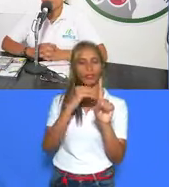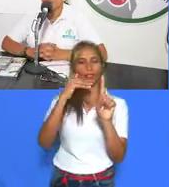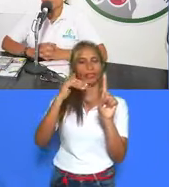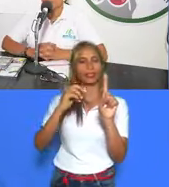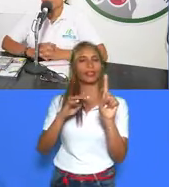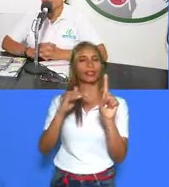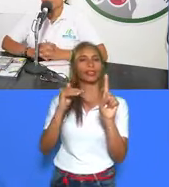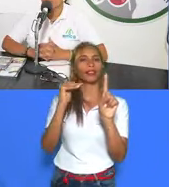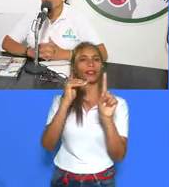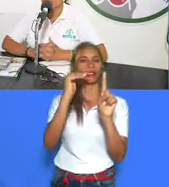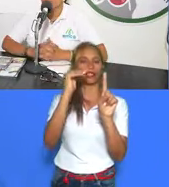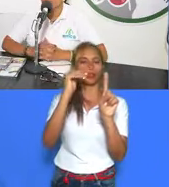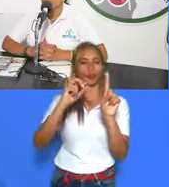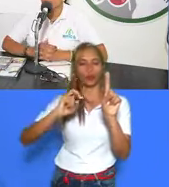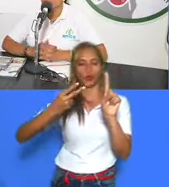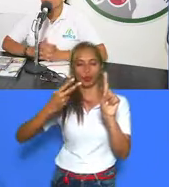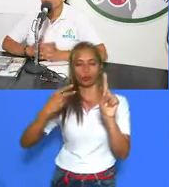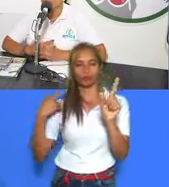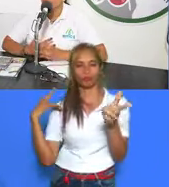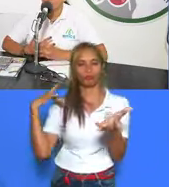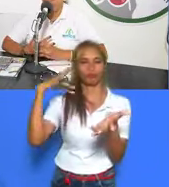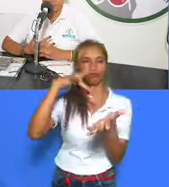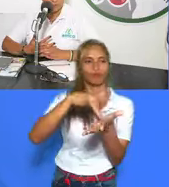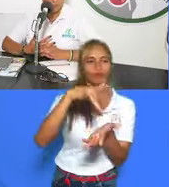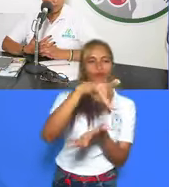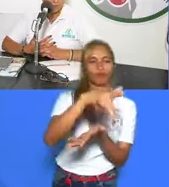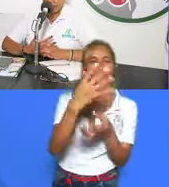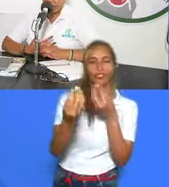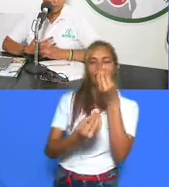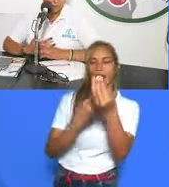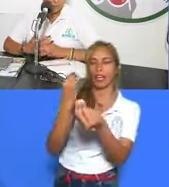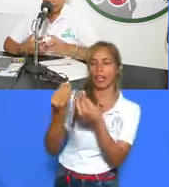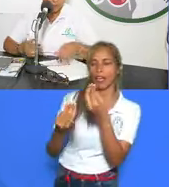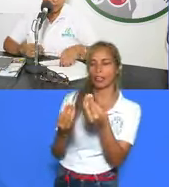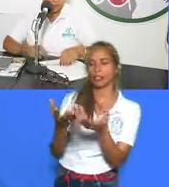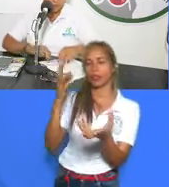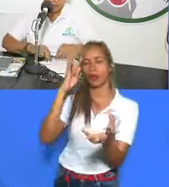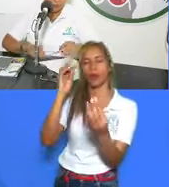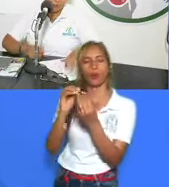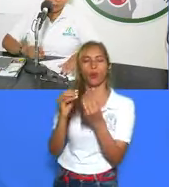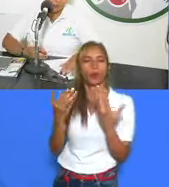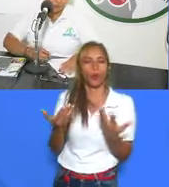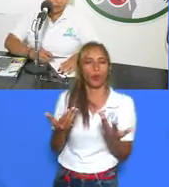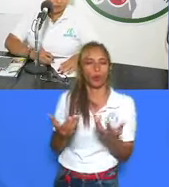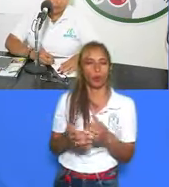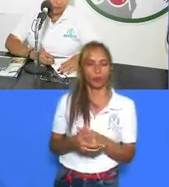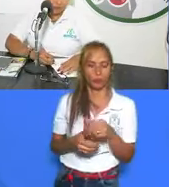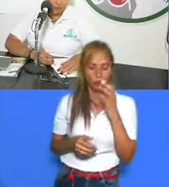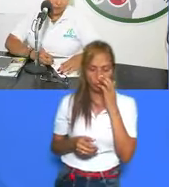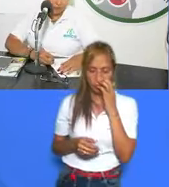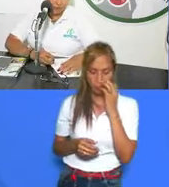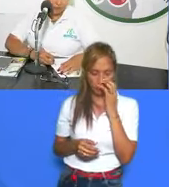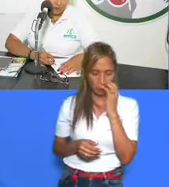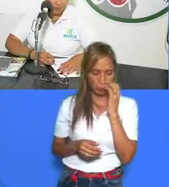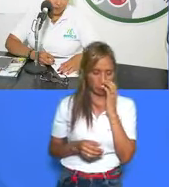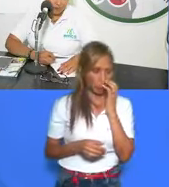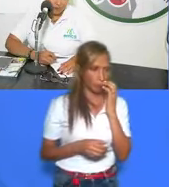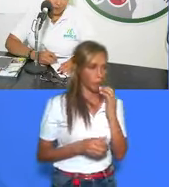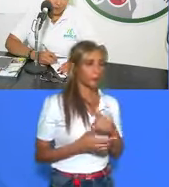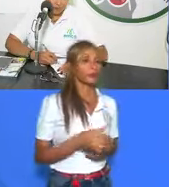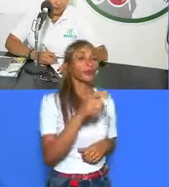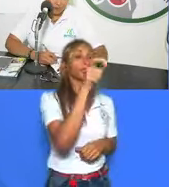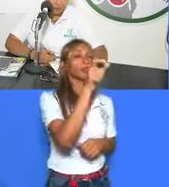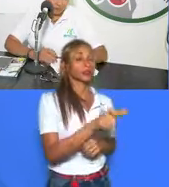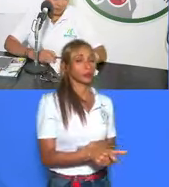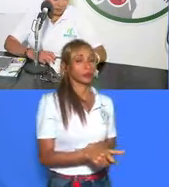ya en el punto integrado de atención. ¿Usted qué le ofrece en este caso, Mónica, y la empresa a ese usuario? ¿Qué posibilidades tiene? Bueno, si es